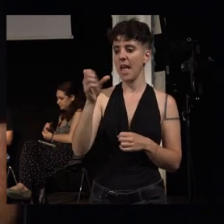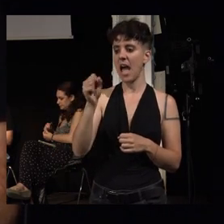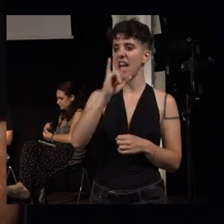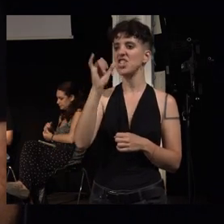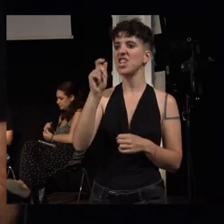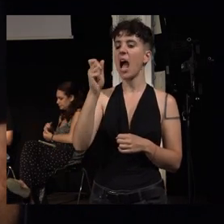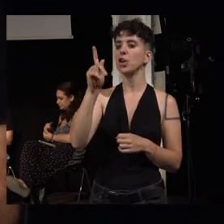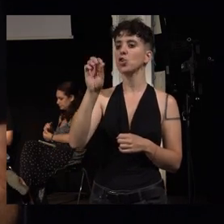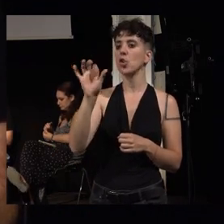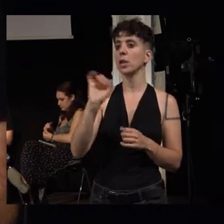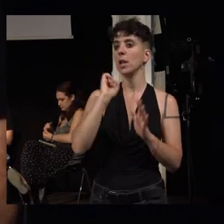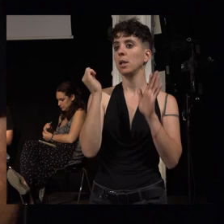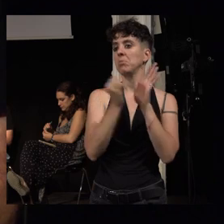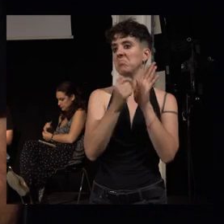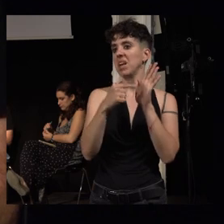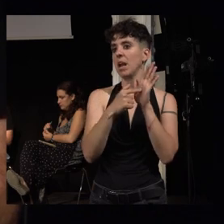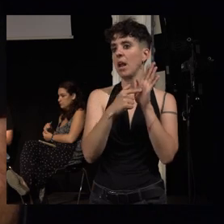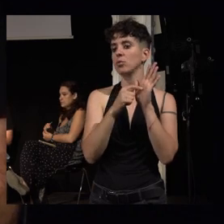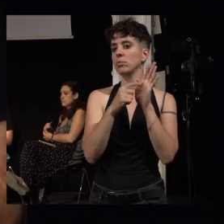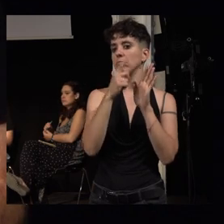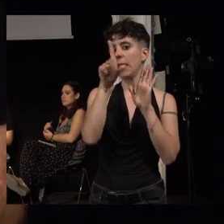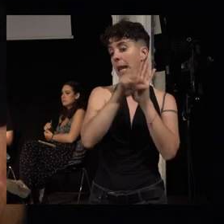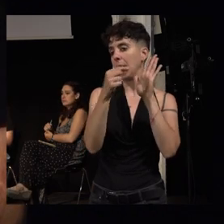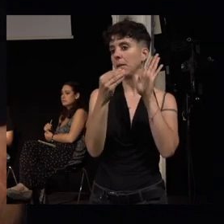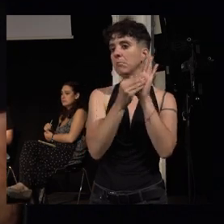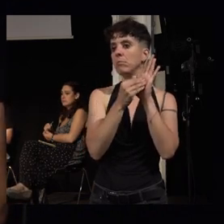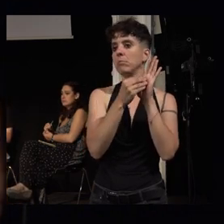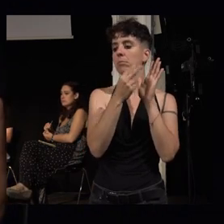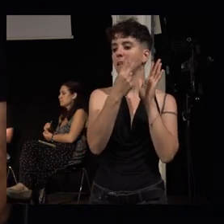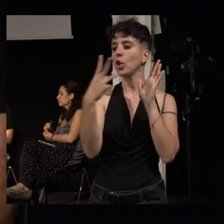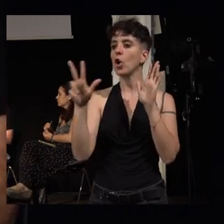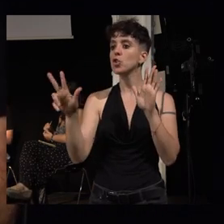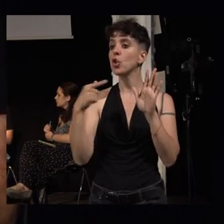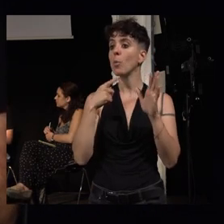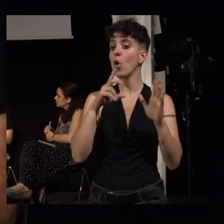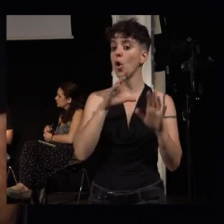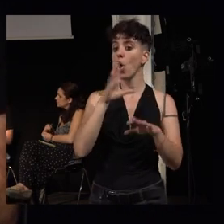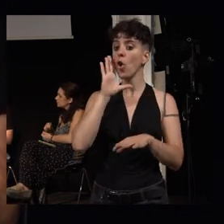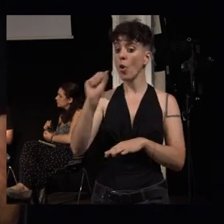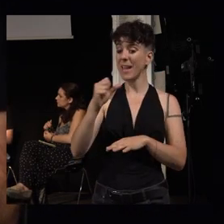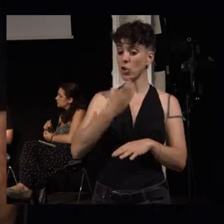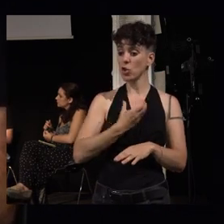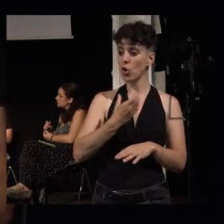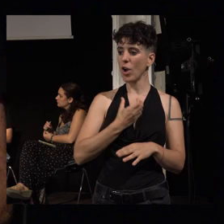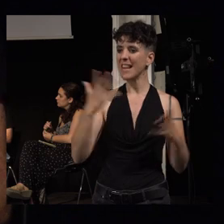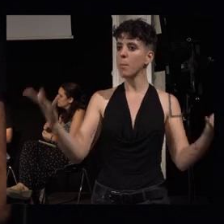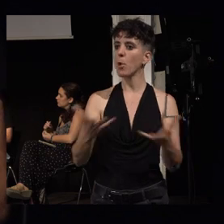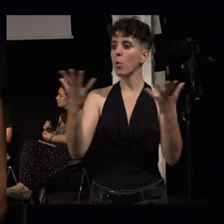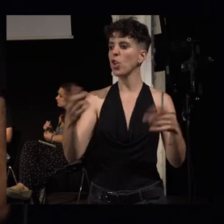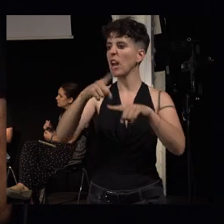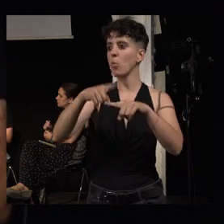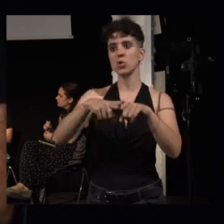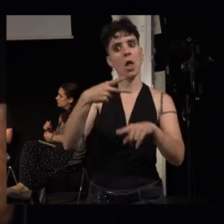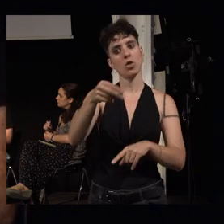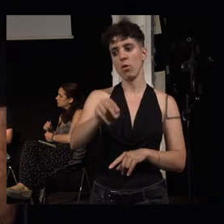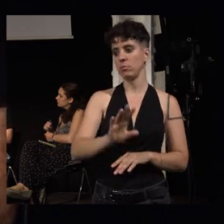28, que era, decía, no promocionar, desde los gobiernos locales, no promocionar la homosexualidad, ¿no? Y esto